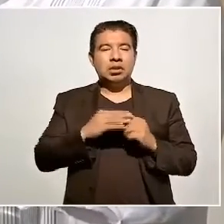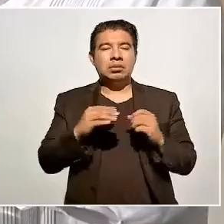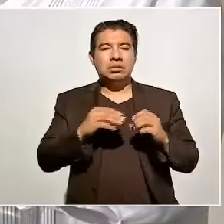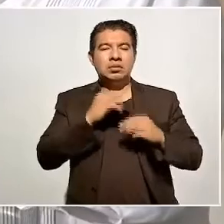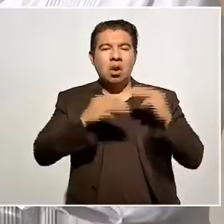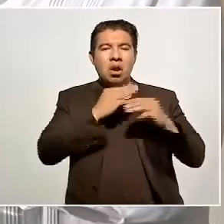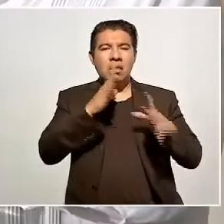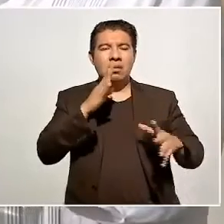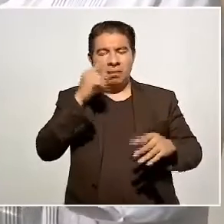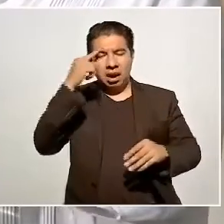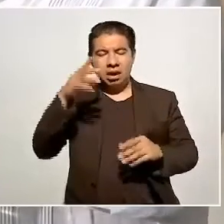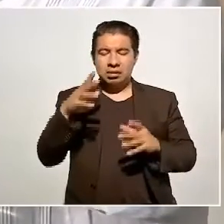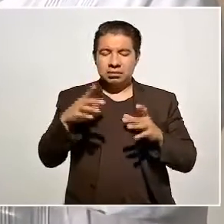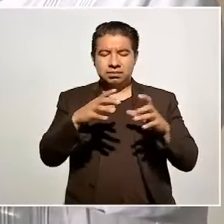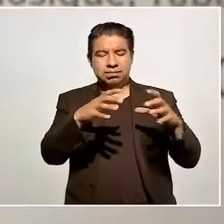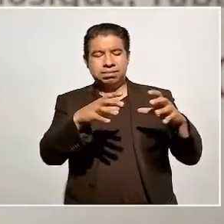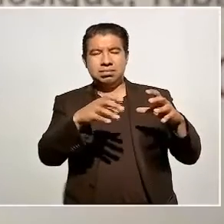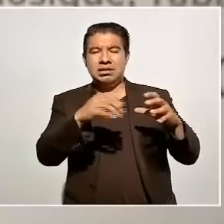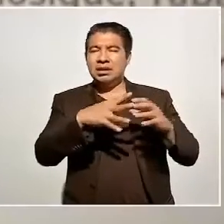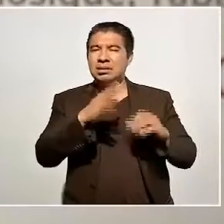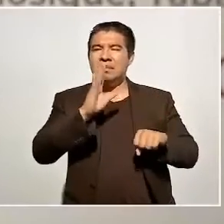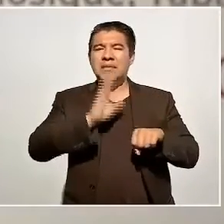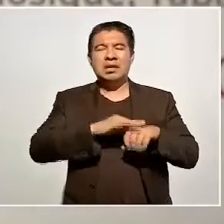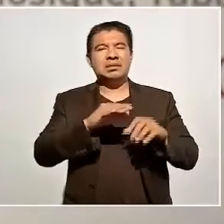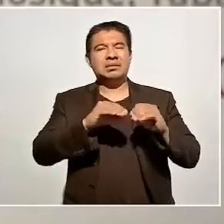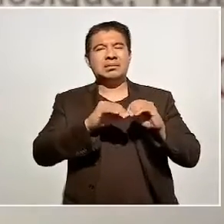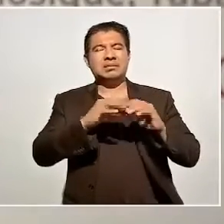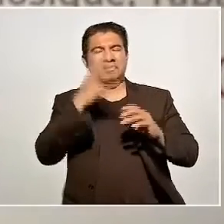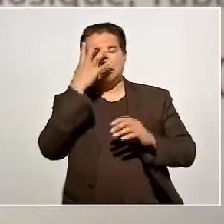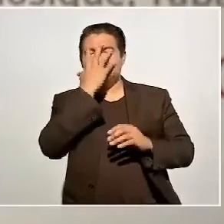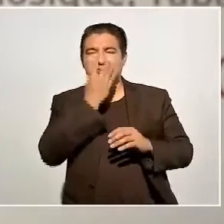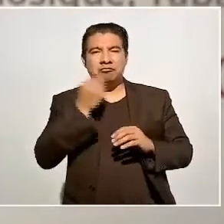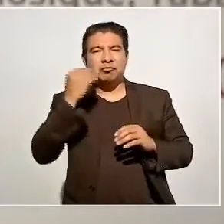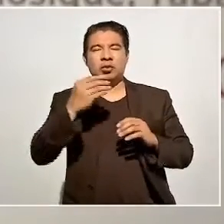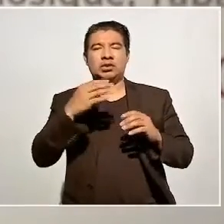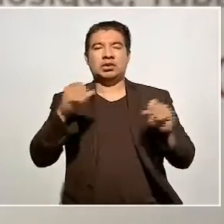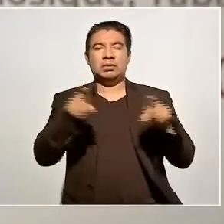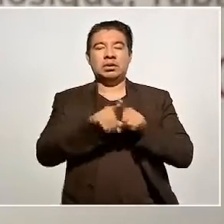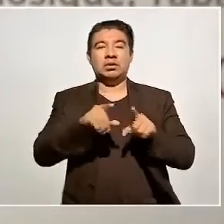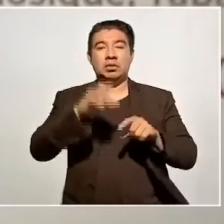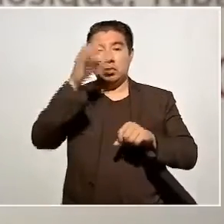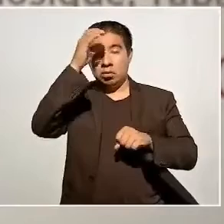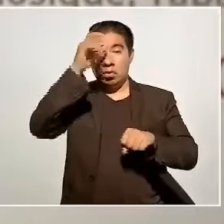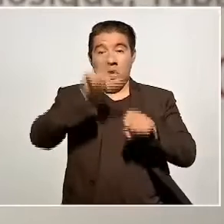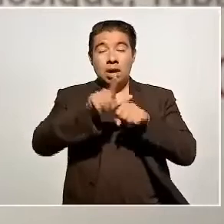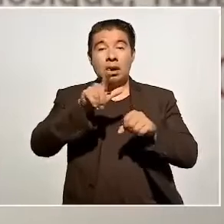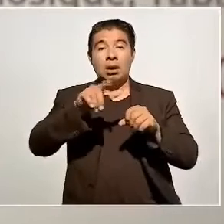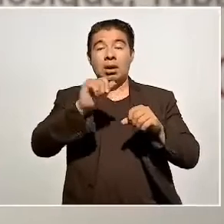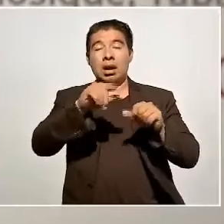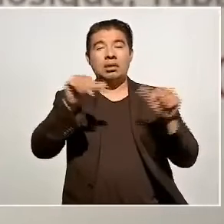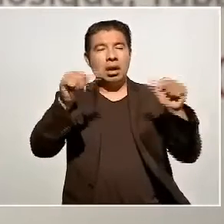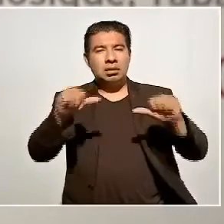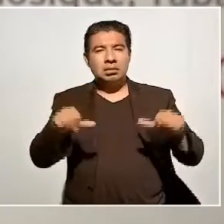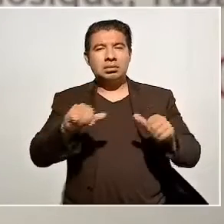por su belleza, por su valor artístico y cultural. Me dio